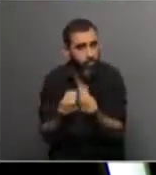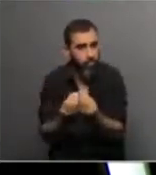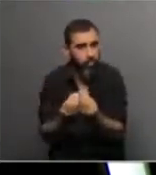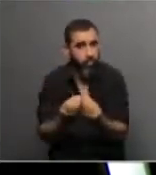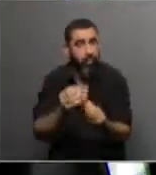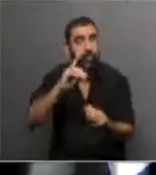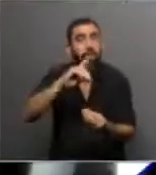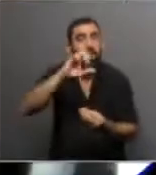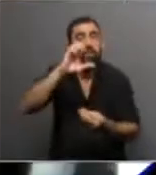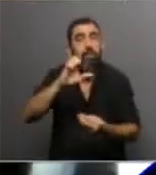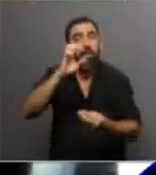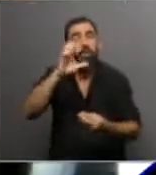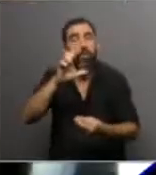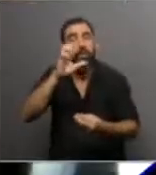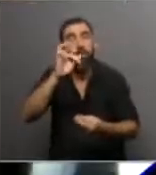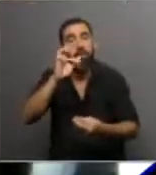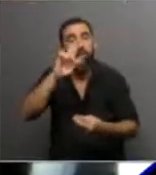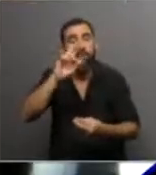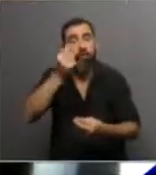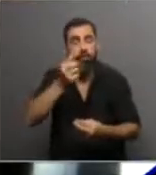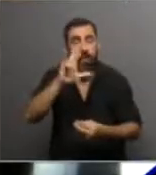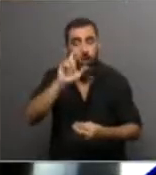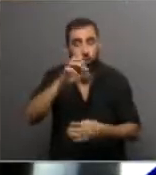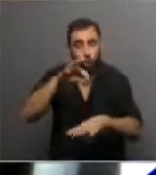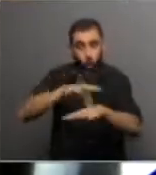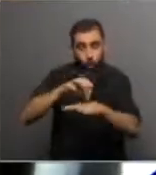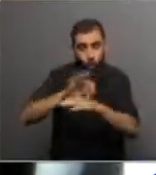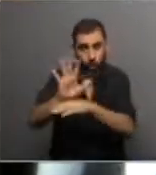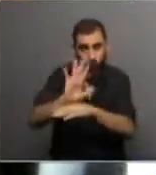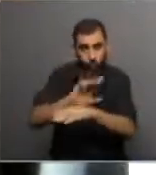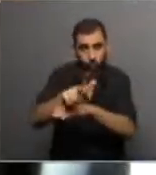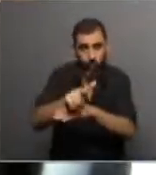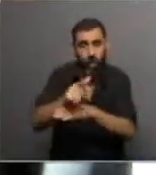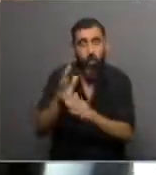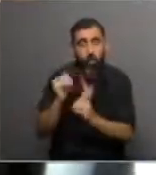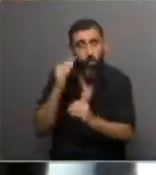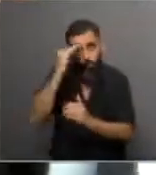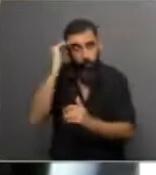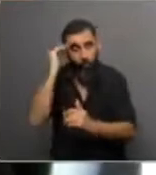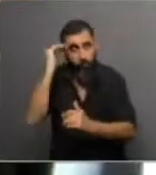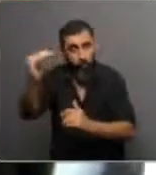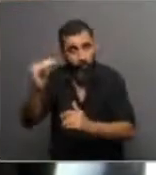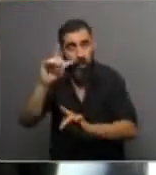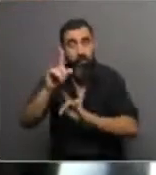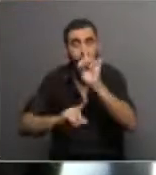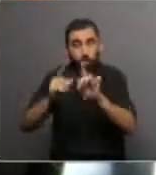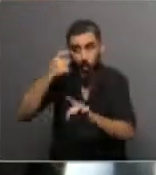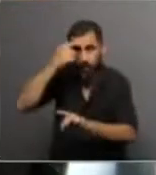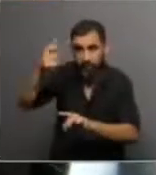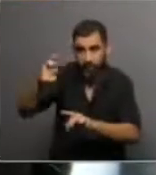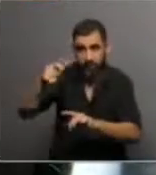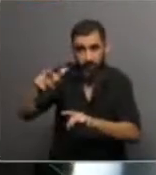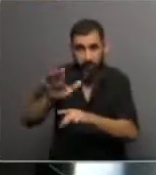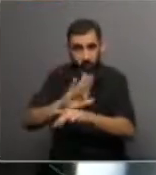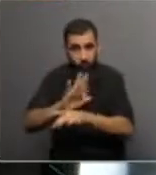Adriana Del Fraro, quien es doctora en Ciencias Biológicas, que es profesora adjunta de Virología en Facultad de Ciencias, es